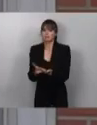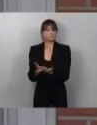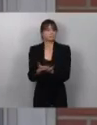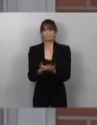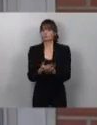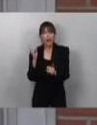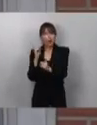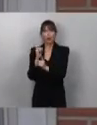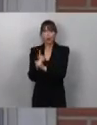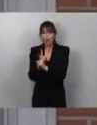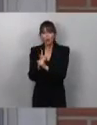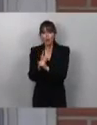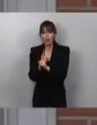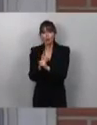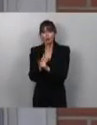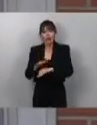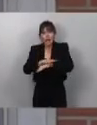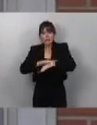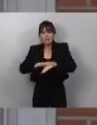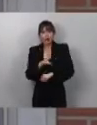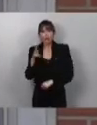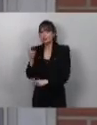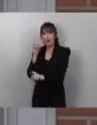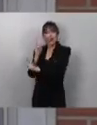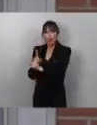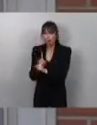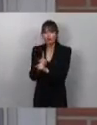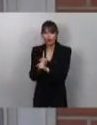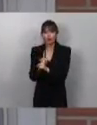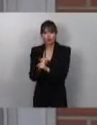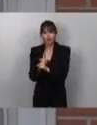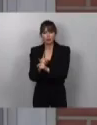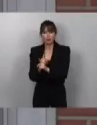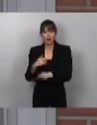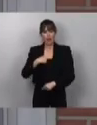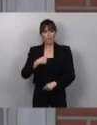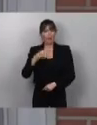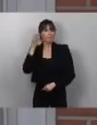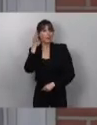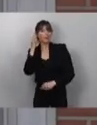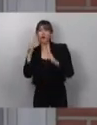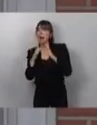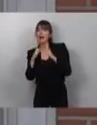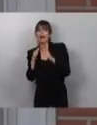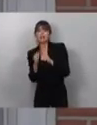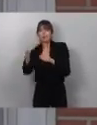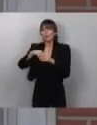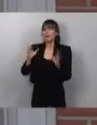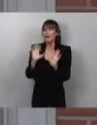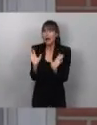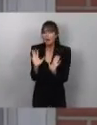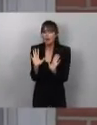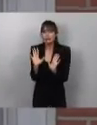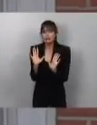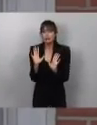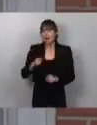querido crear con esta estrategia un punto de inflexión pues para que la gente realmente reconozca no no queremos que siga antes comentaba